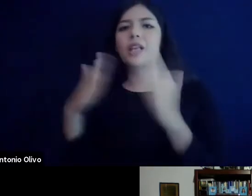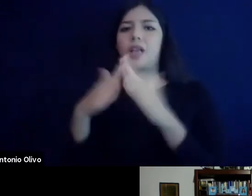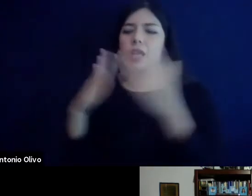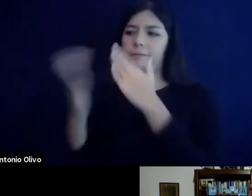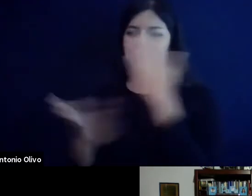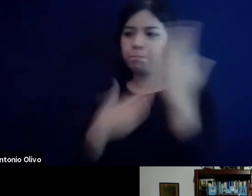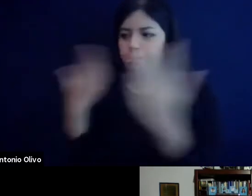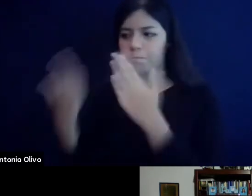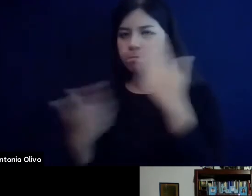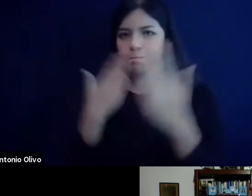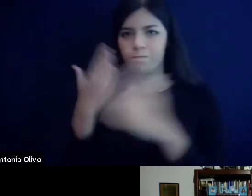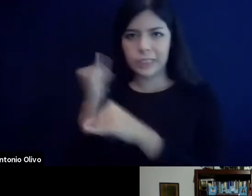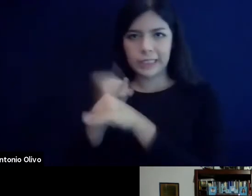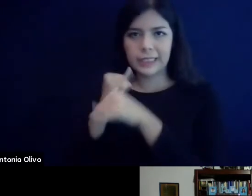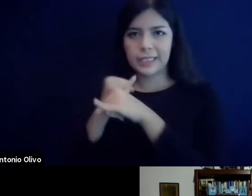Además que